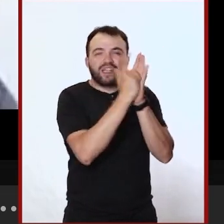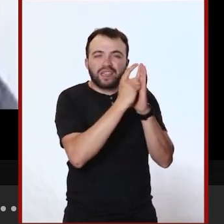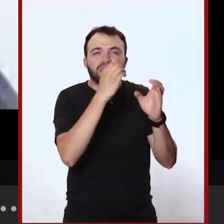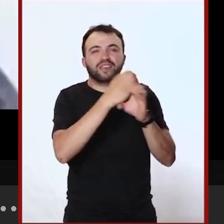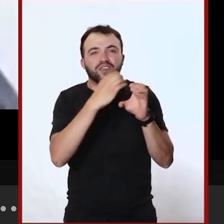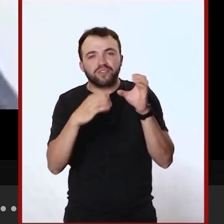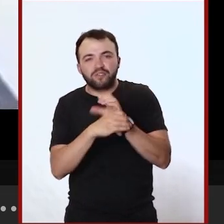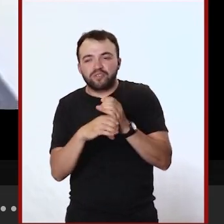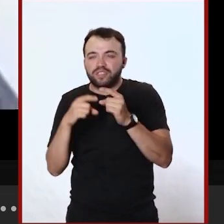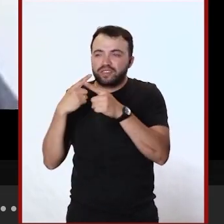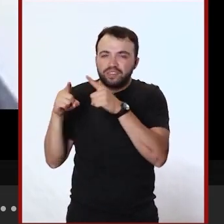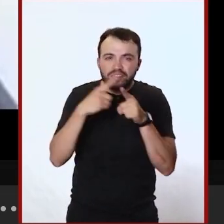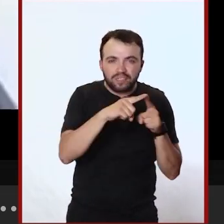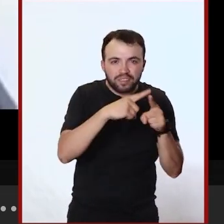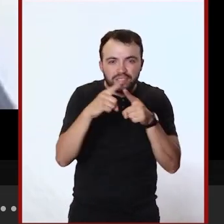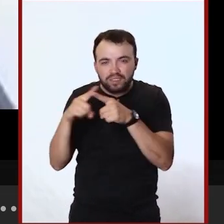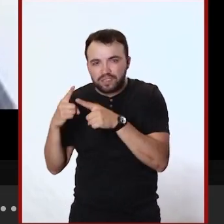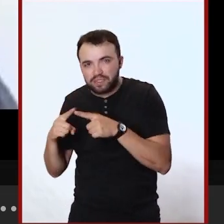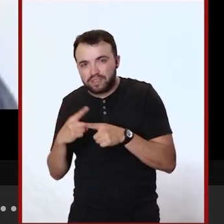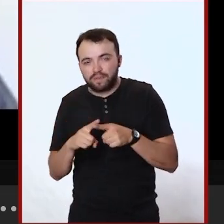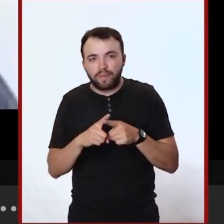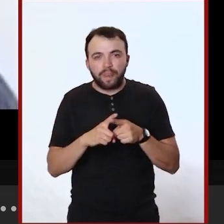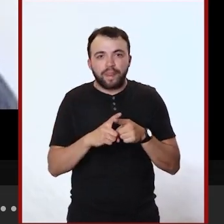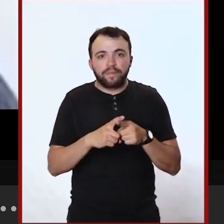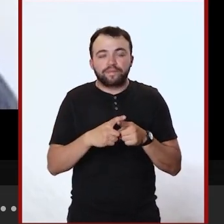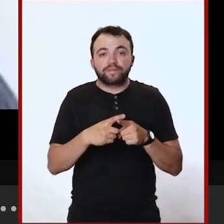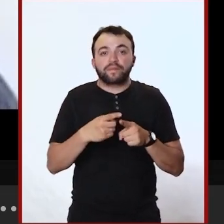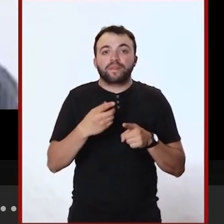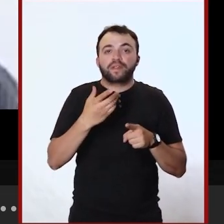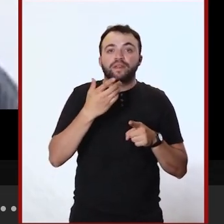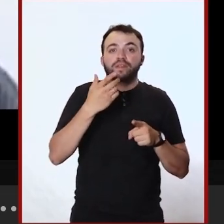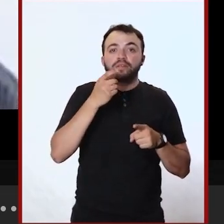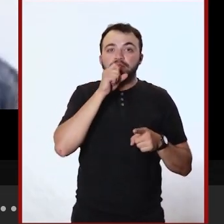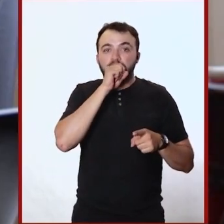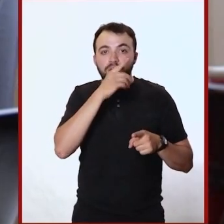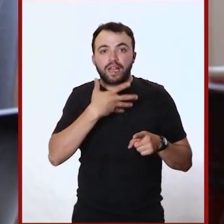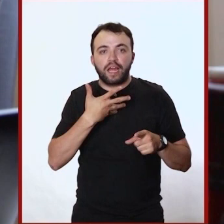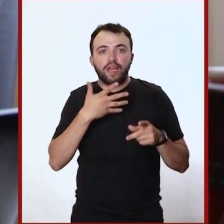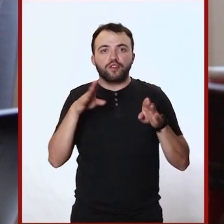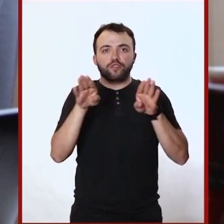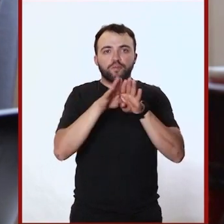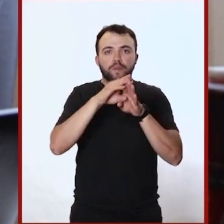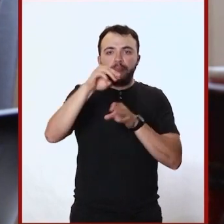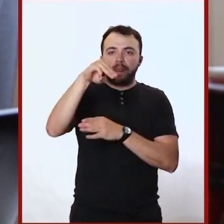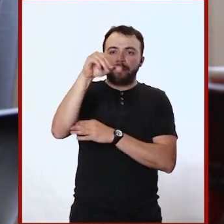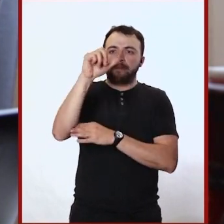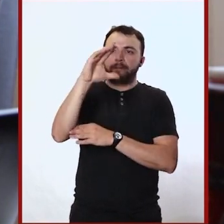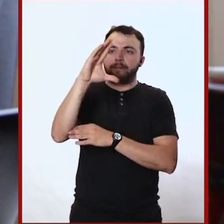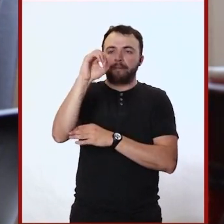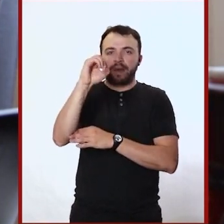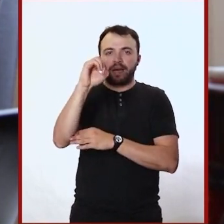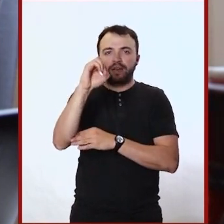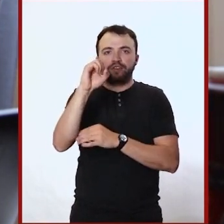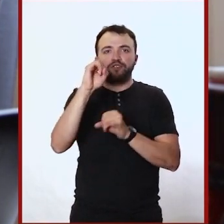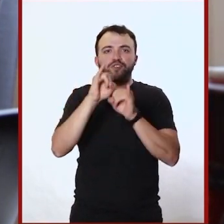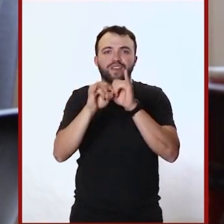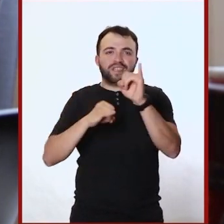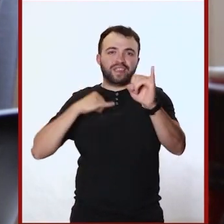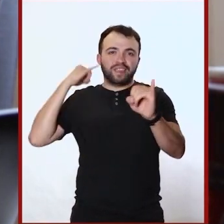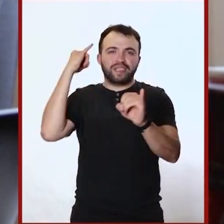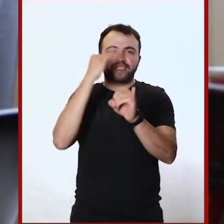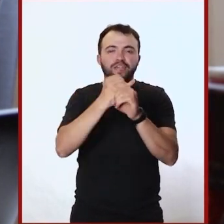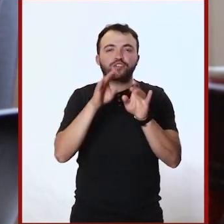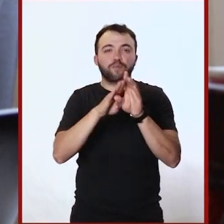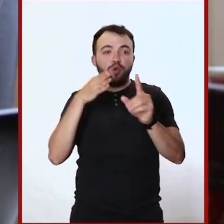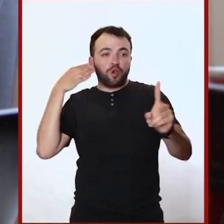para otra. Y sobre todo también existe todo un marco internacional que México ha reconocido y ha trabajado, que es el de los Objetivos